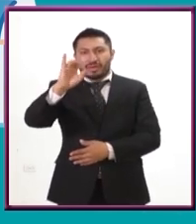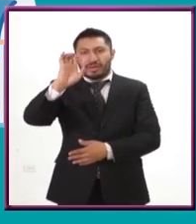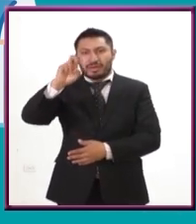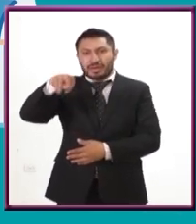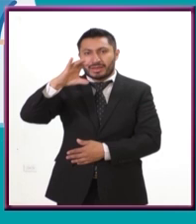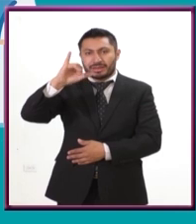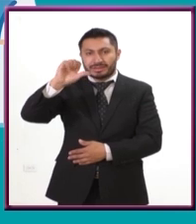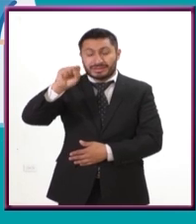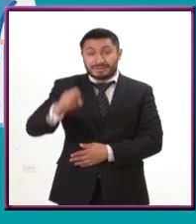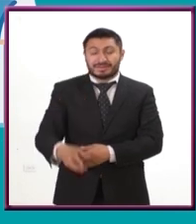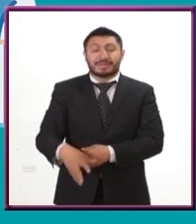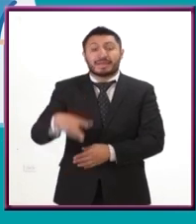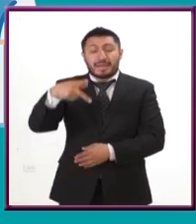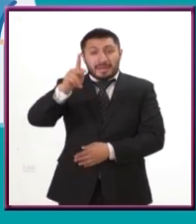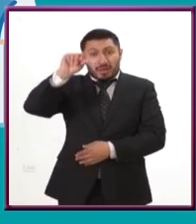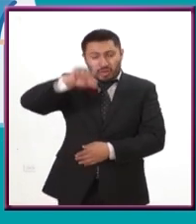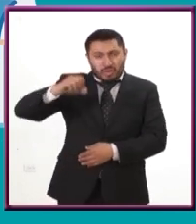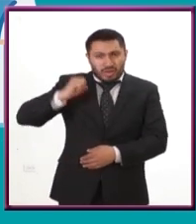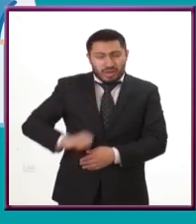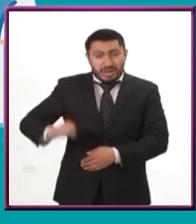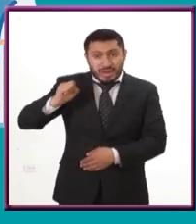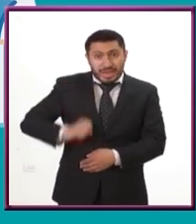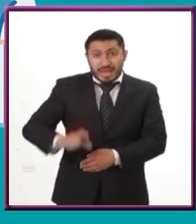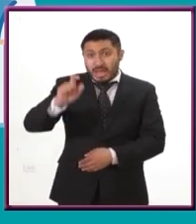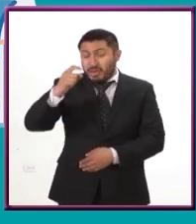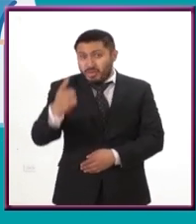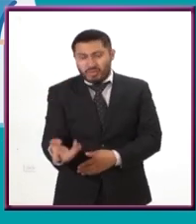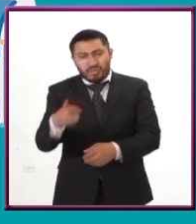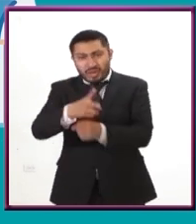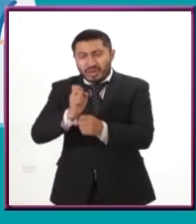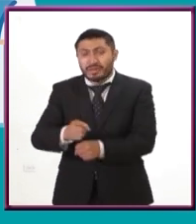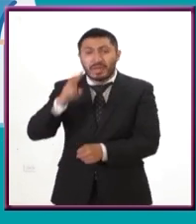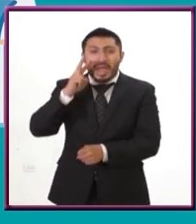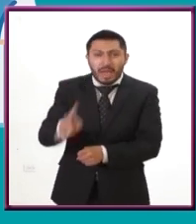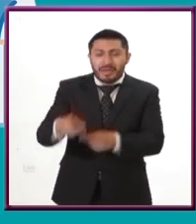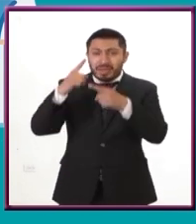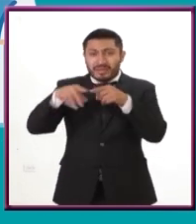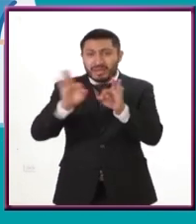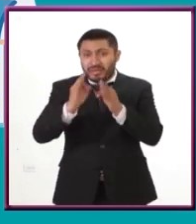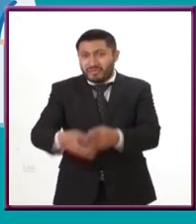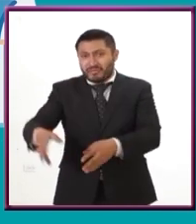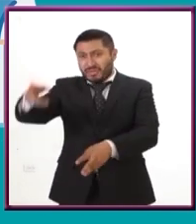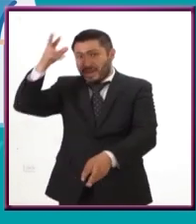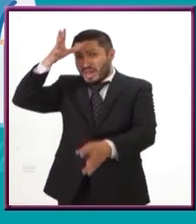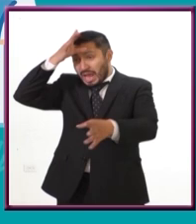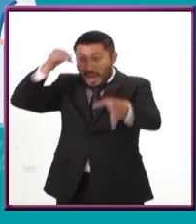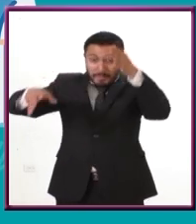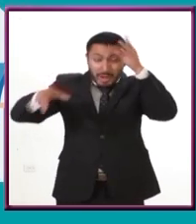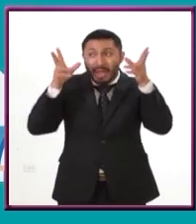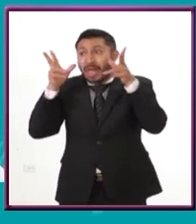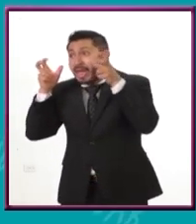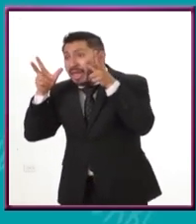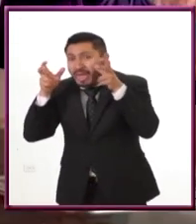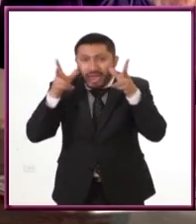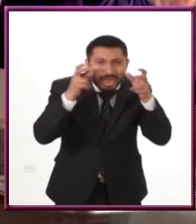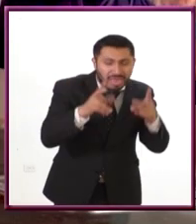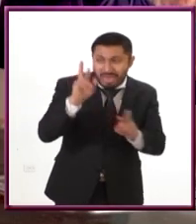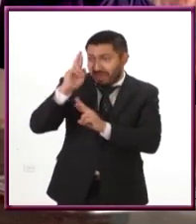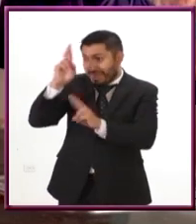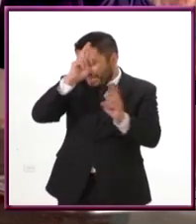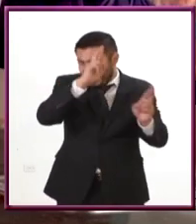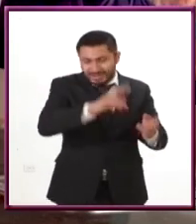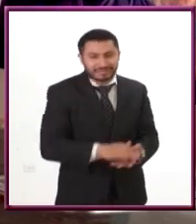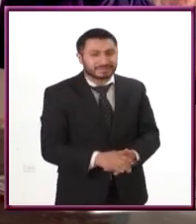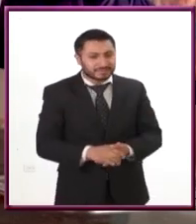en pleno siglo XXI, nos invitan a mirar con ojos nuevos a la neurodivergencia y a celebrar las diferencias.